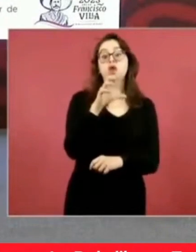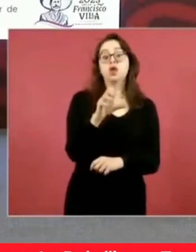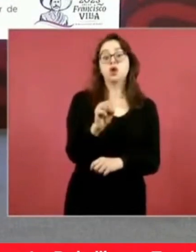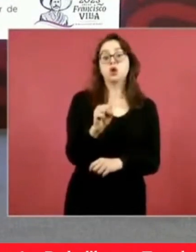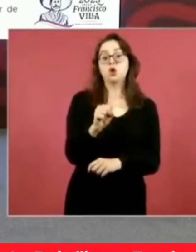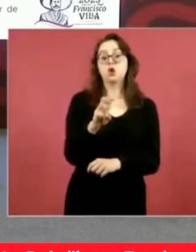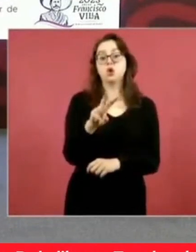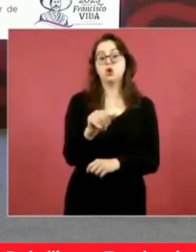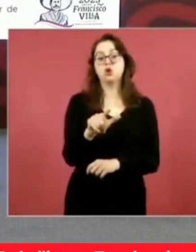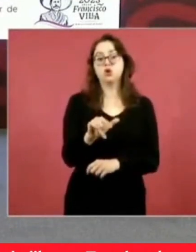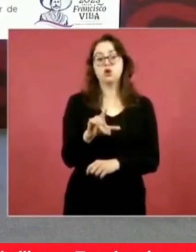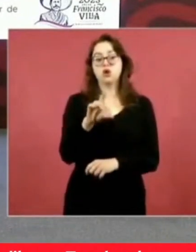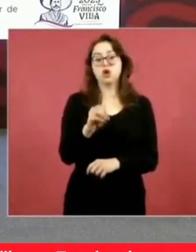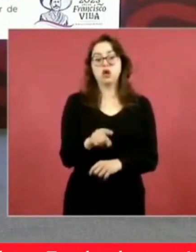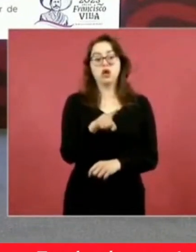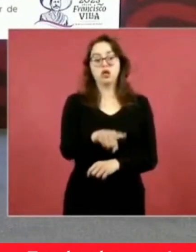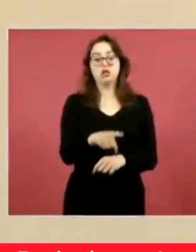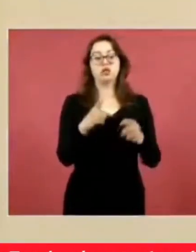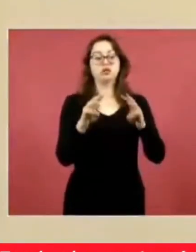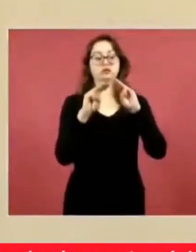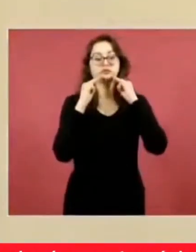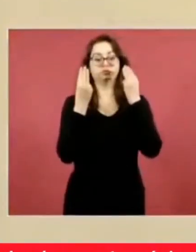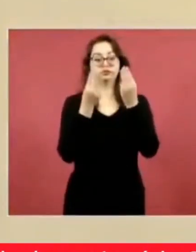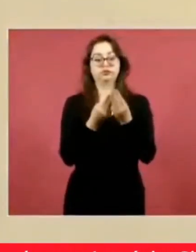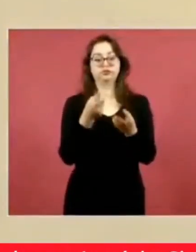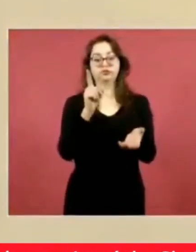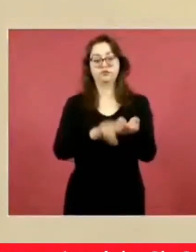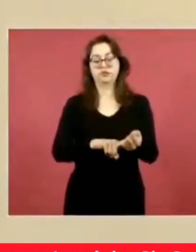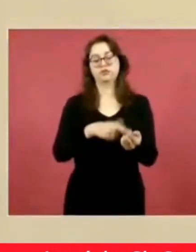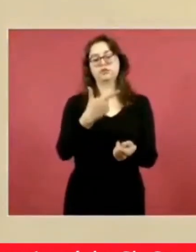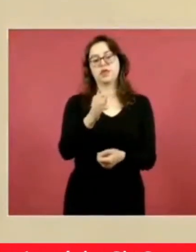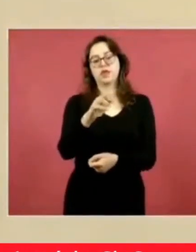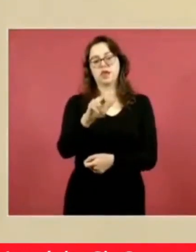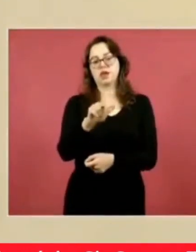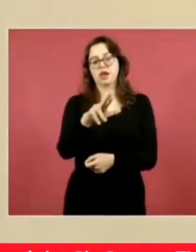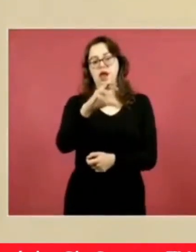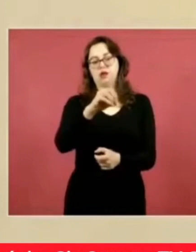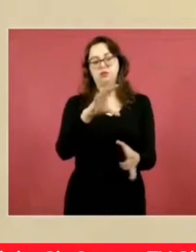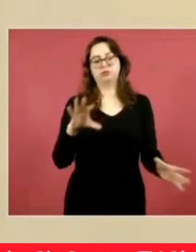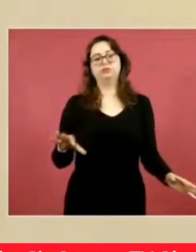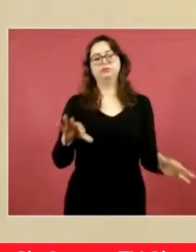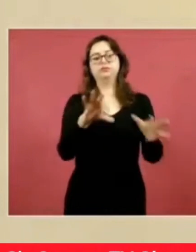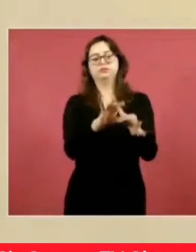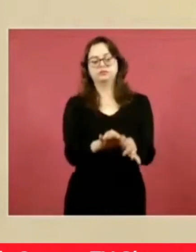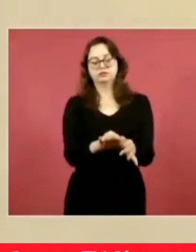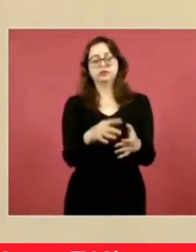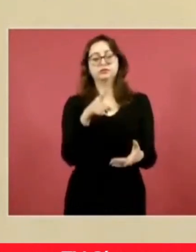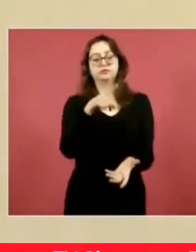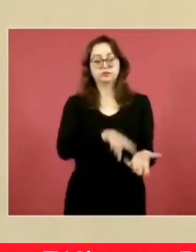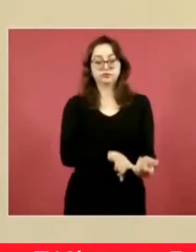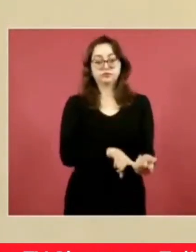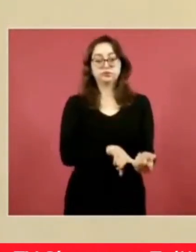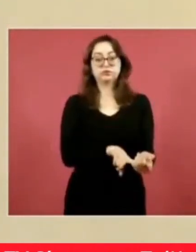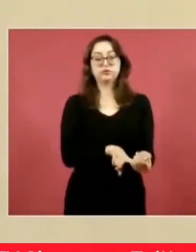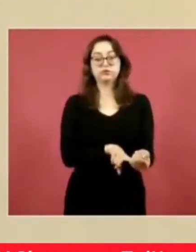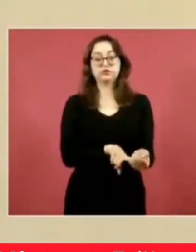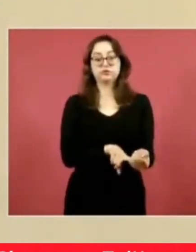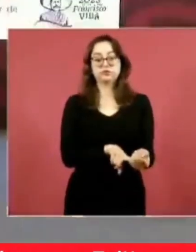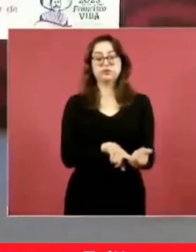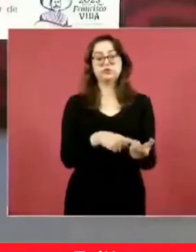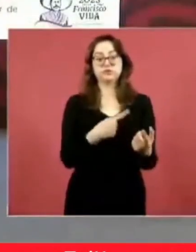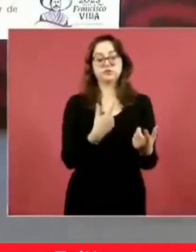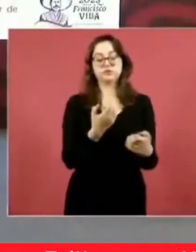de la organización encabezada por Genaro n y habría recibido recursos provenientes de